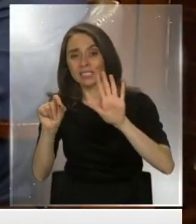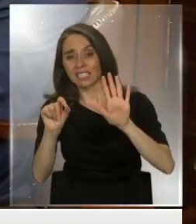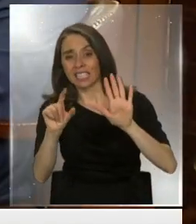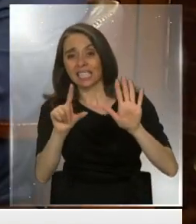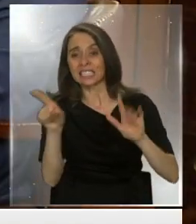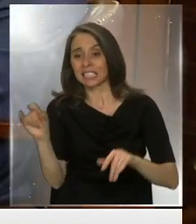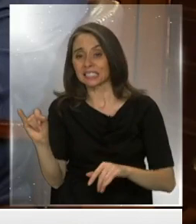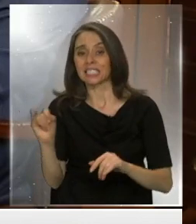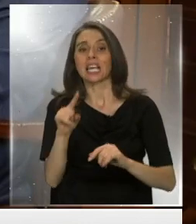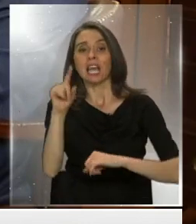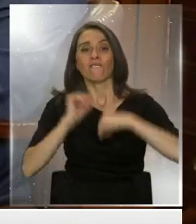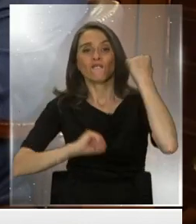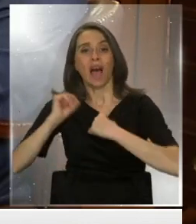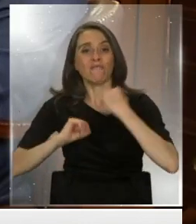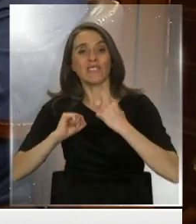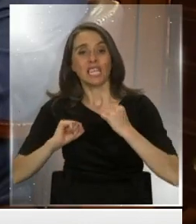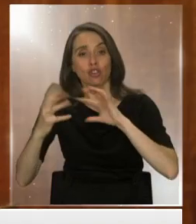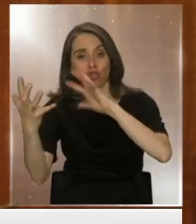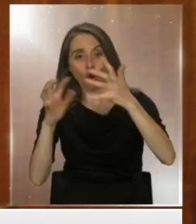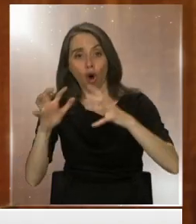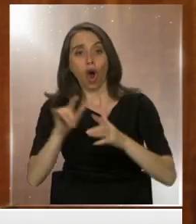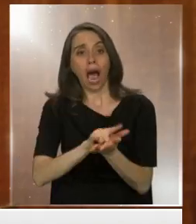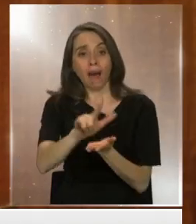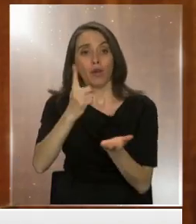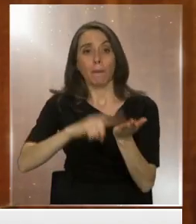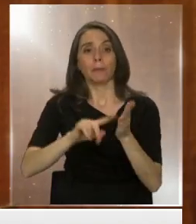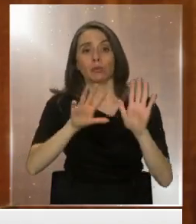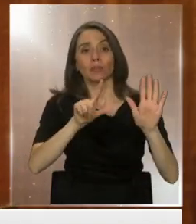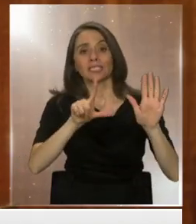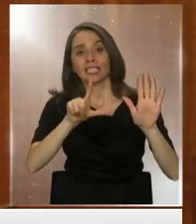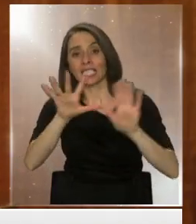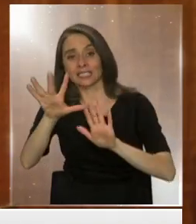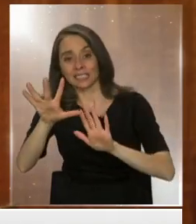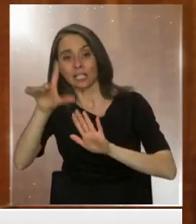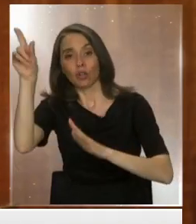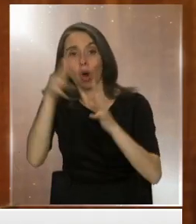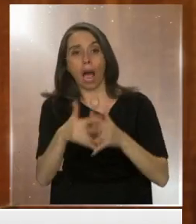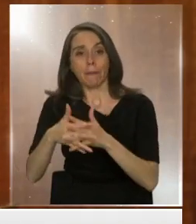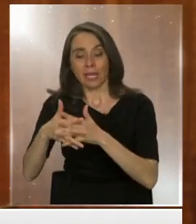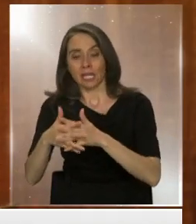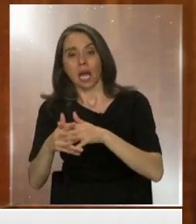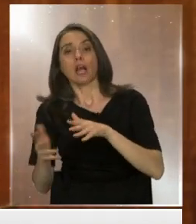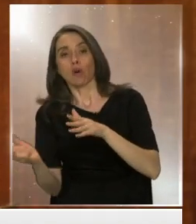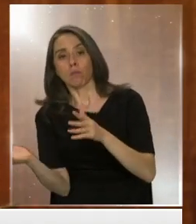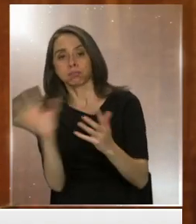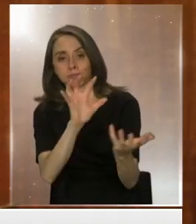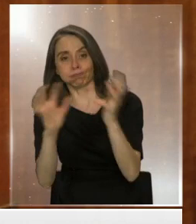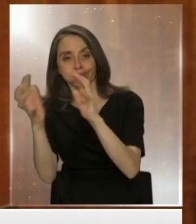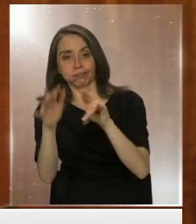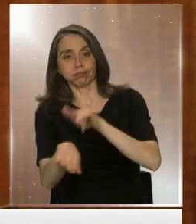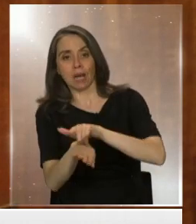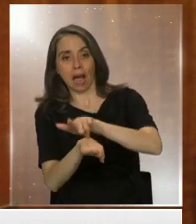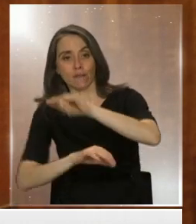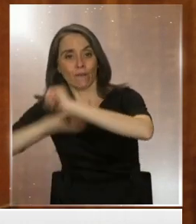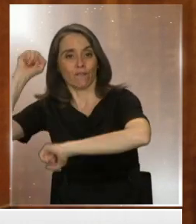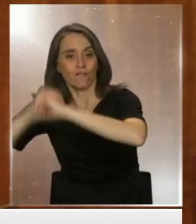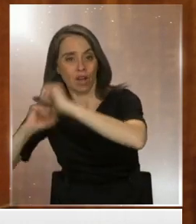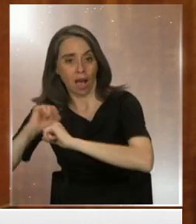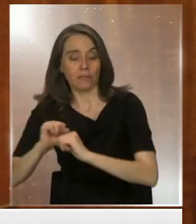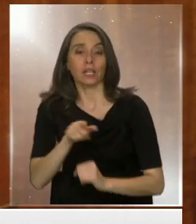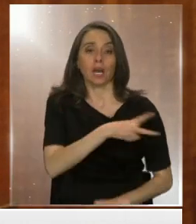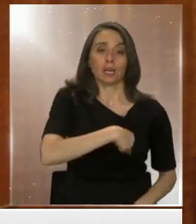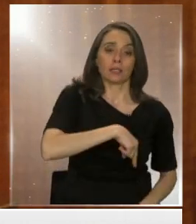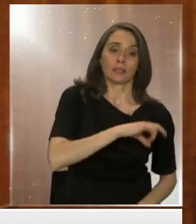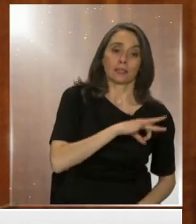676 el avión en el año la mitad de la década 70 estaría un se fabricó en eeuu y nosotros lo